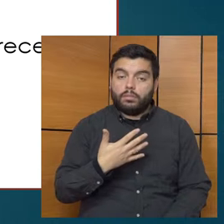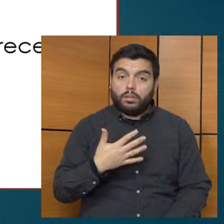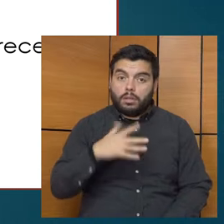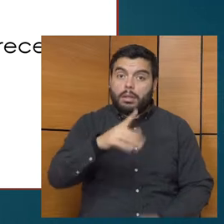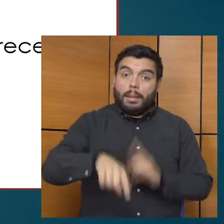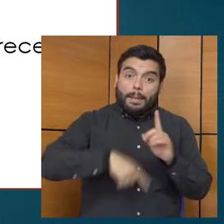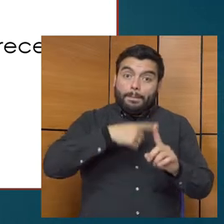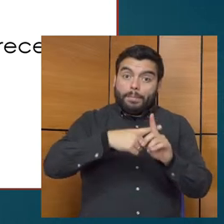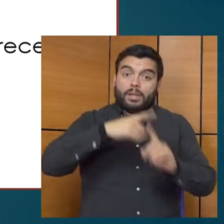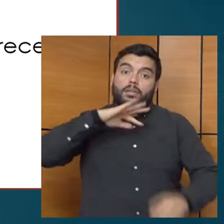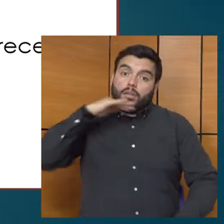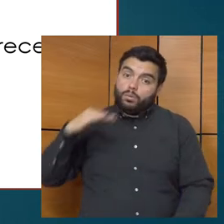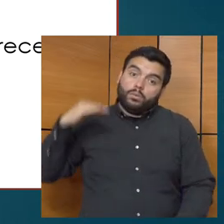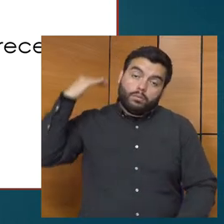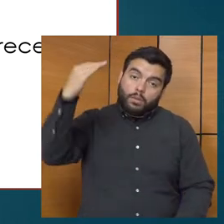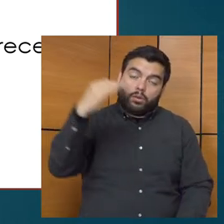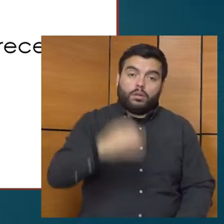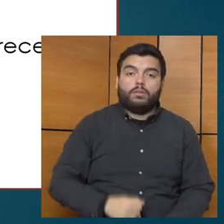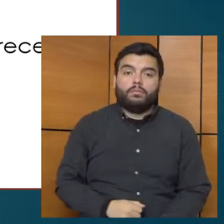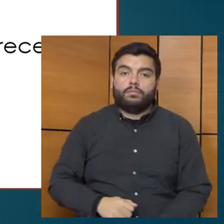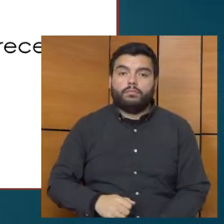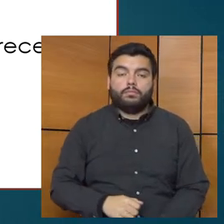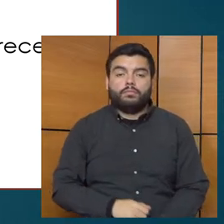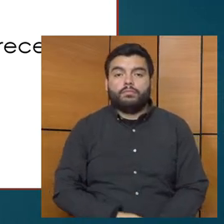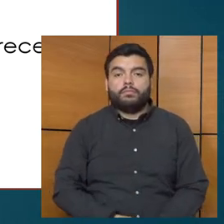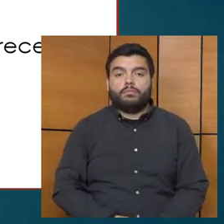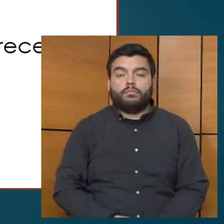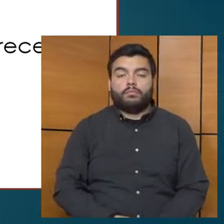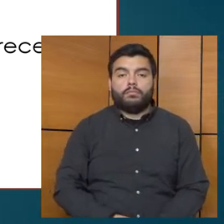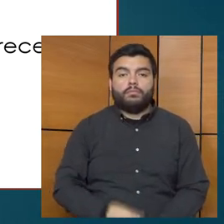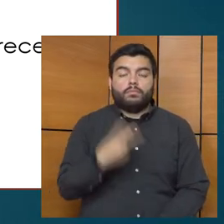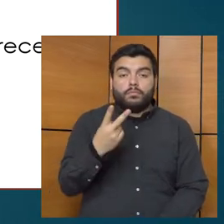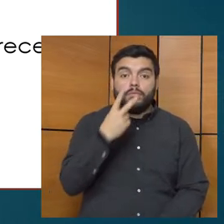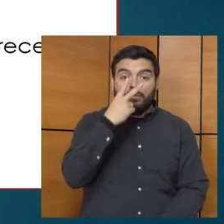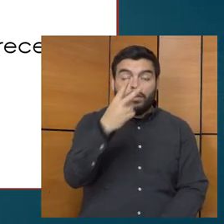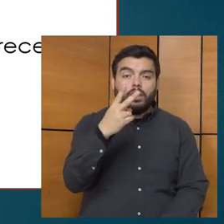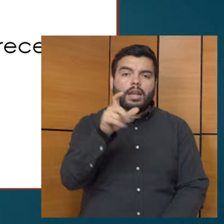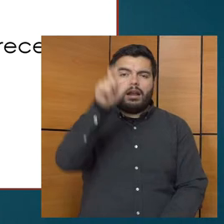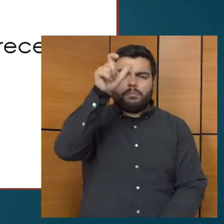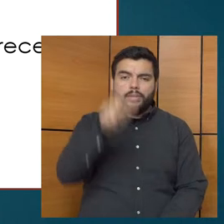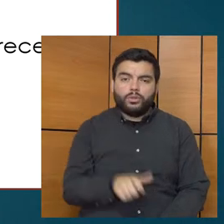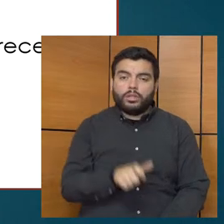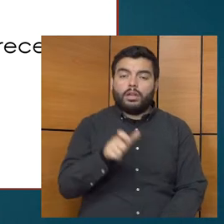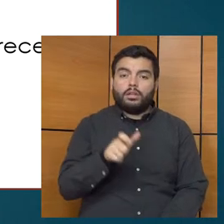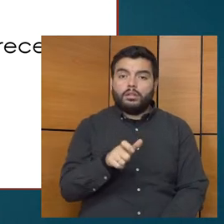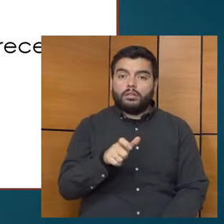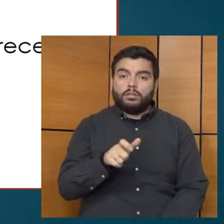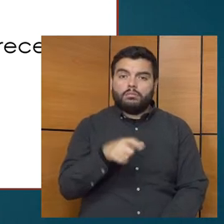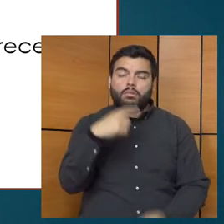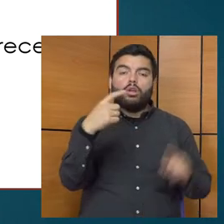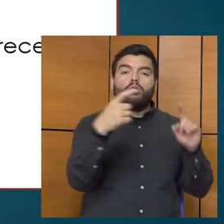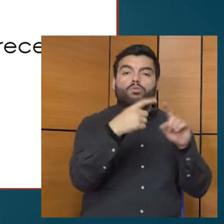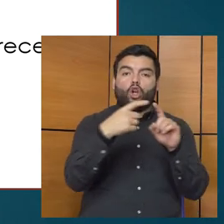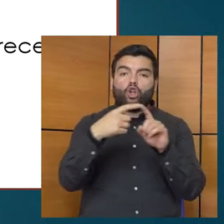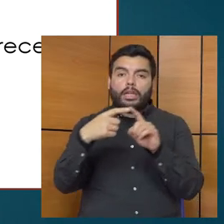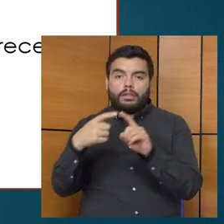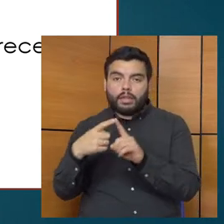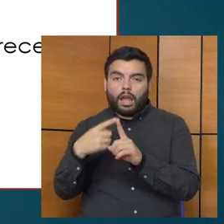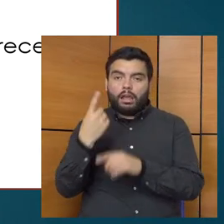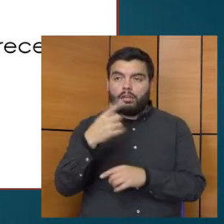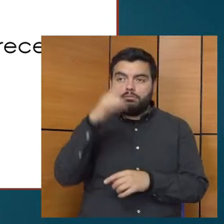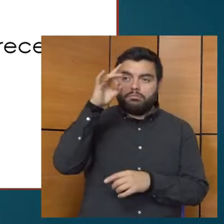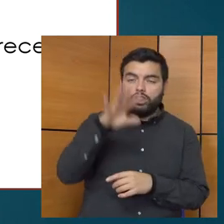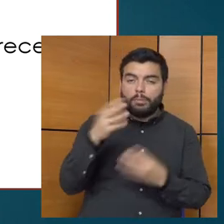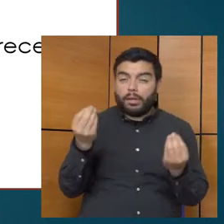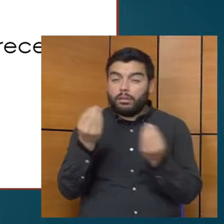mayores. Y el término activo pues sugiere pues eso, ¿no? El que la persona esté conectada con el mundo, sepa un poco